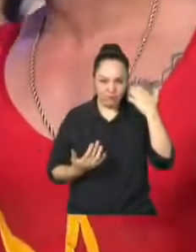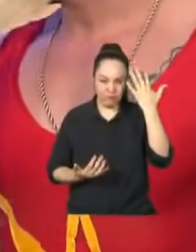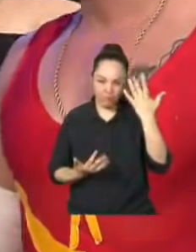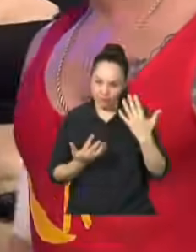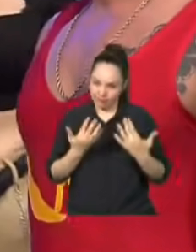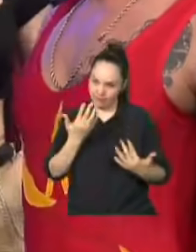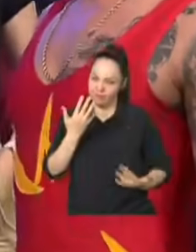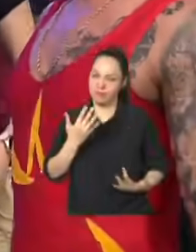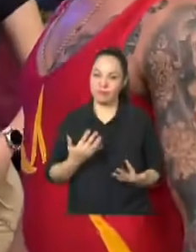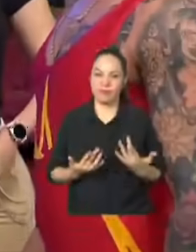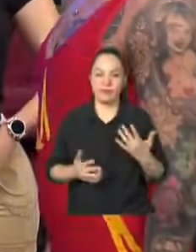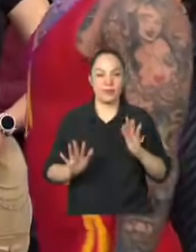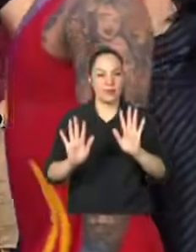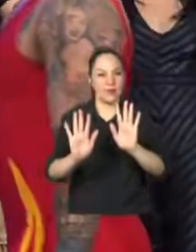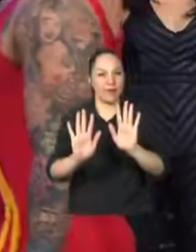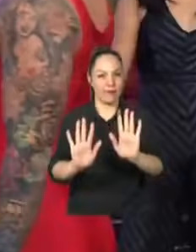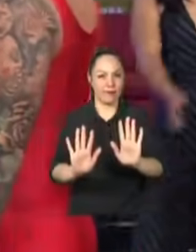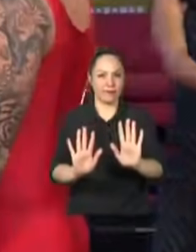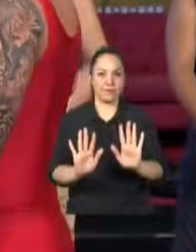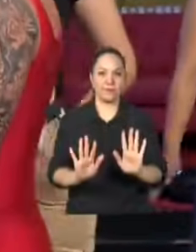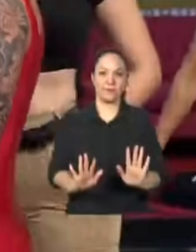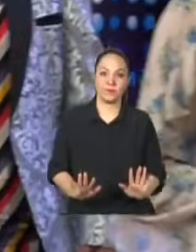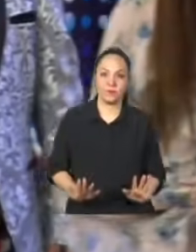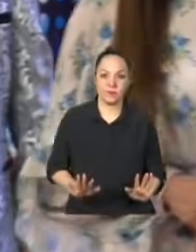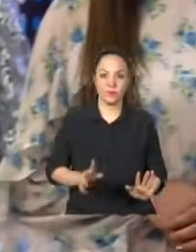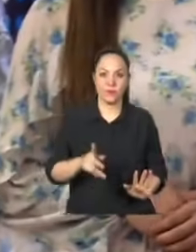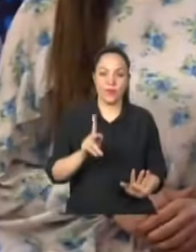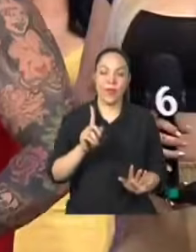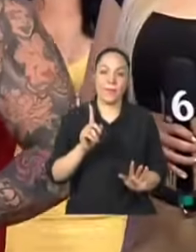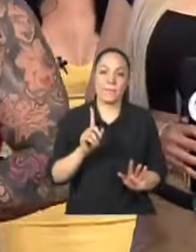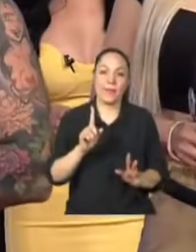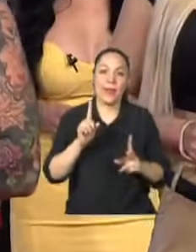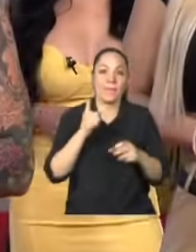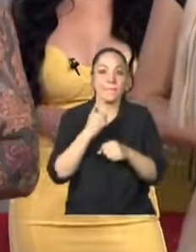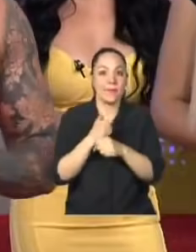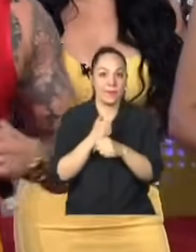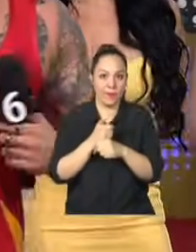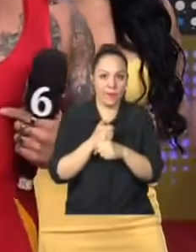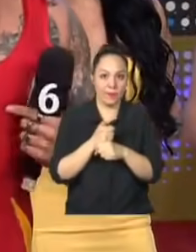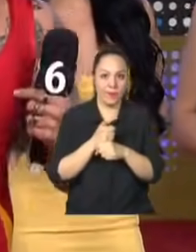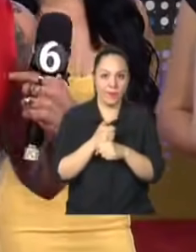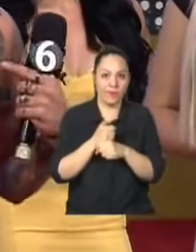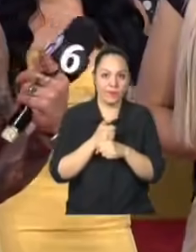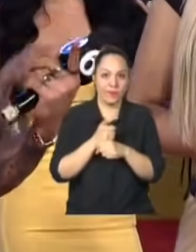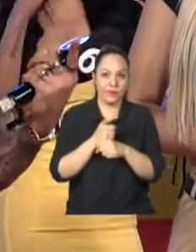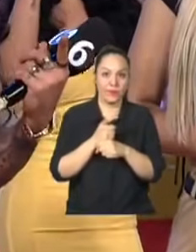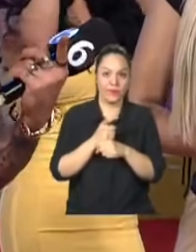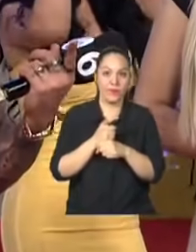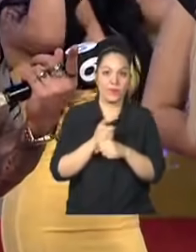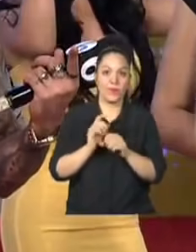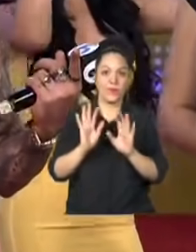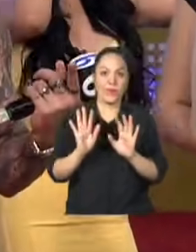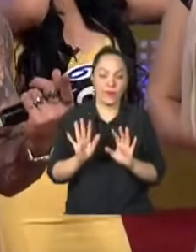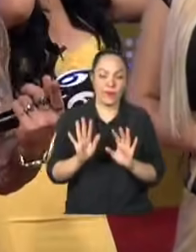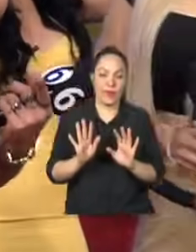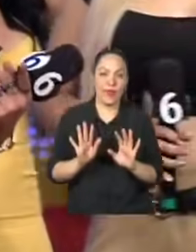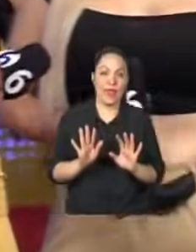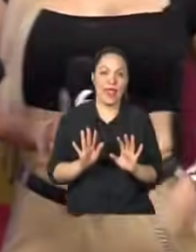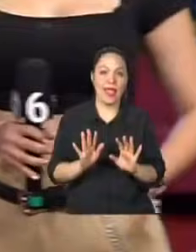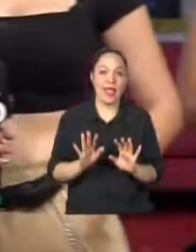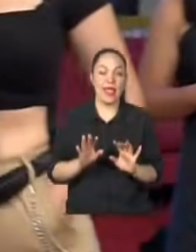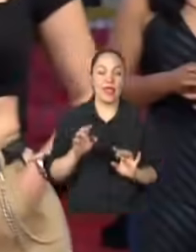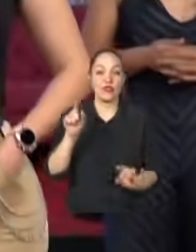Cheque. Pero bueno, mira, y para empezar, está chiquita. Está chiquita, parece un botoncito. Y